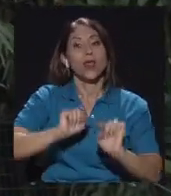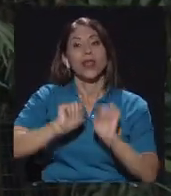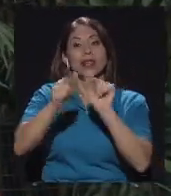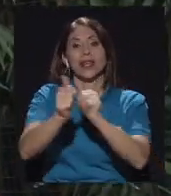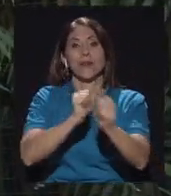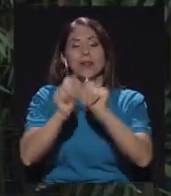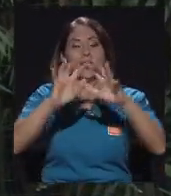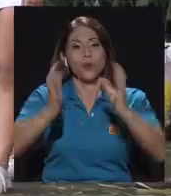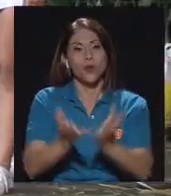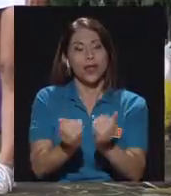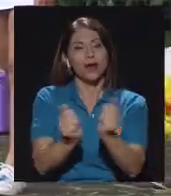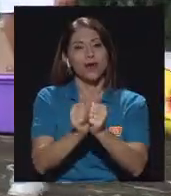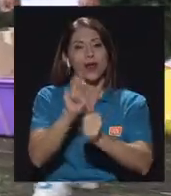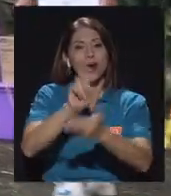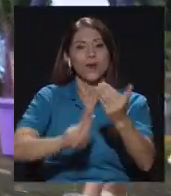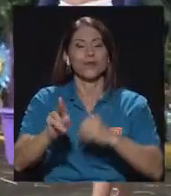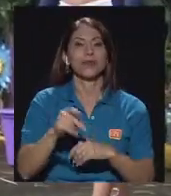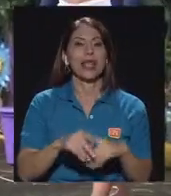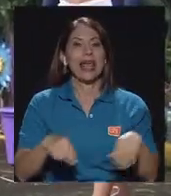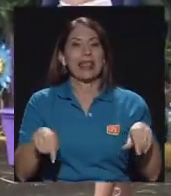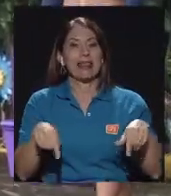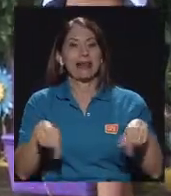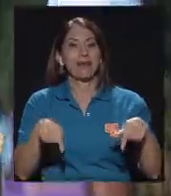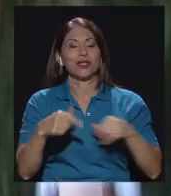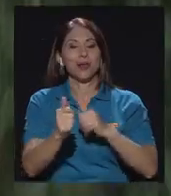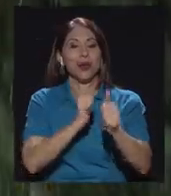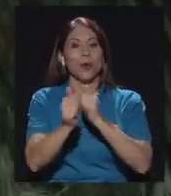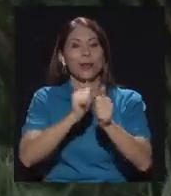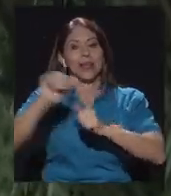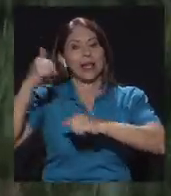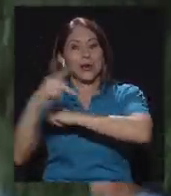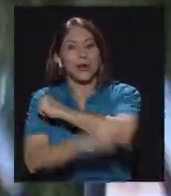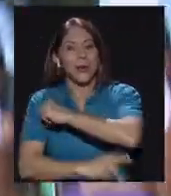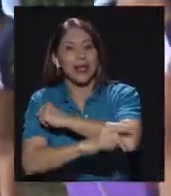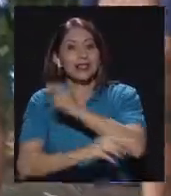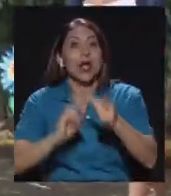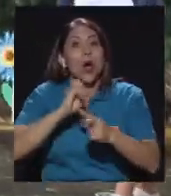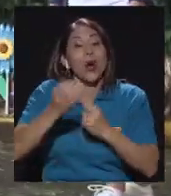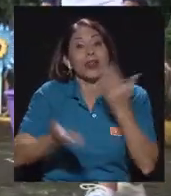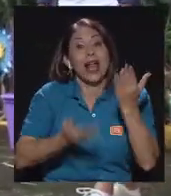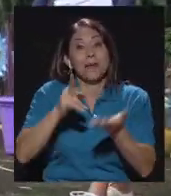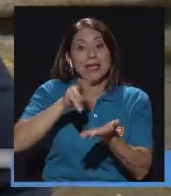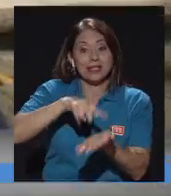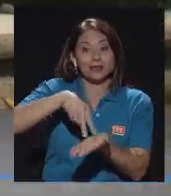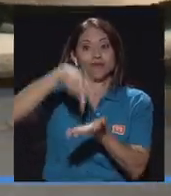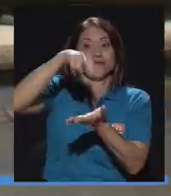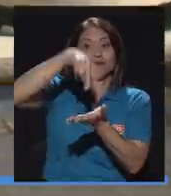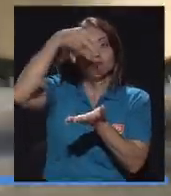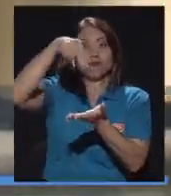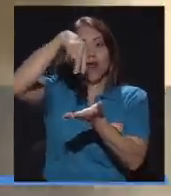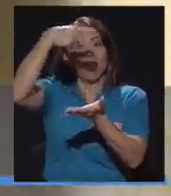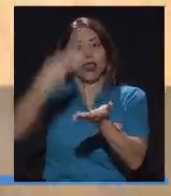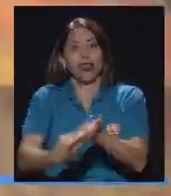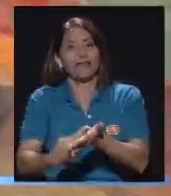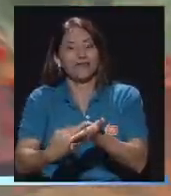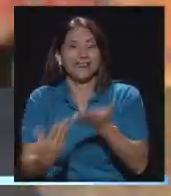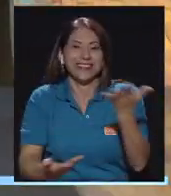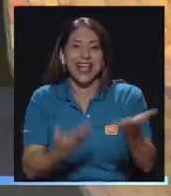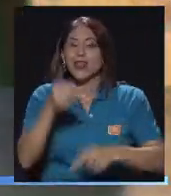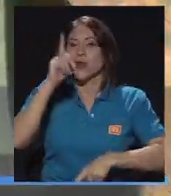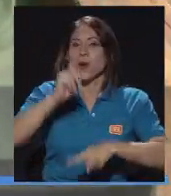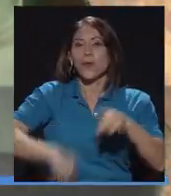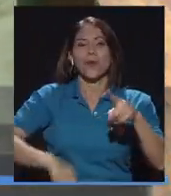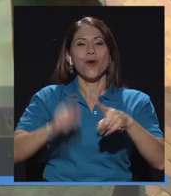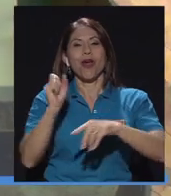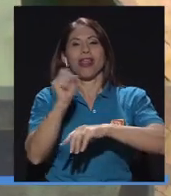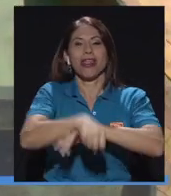la U. El nerviosismo de competir en el exterior o una caída en la presentación no pudo ganarle al trabajo en equipo y